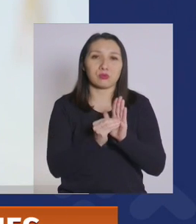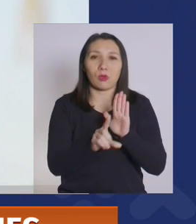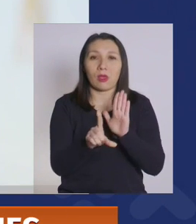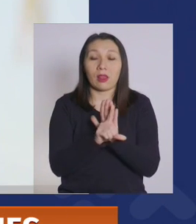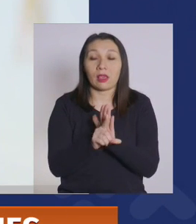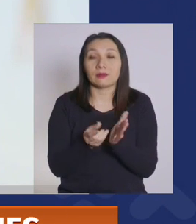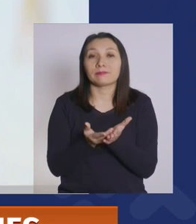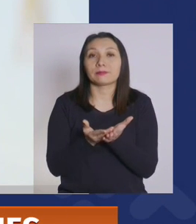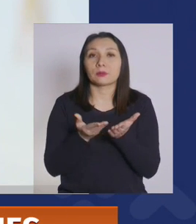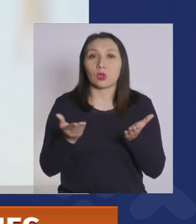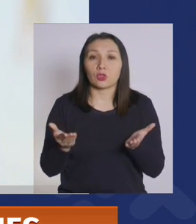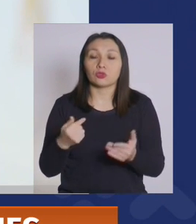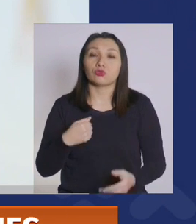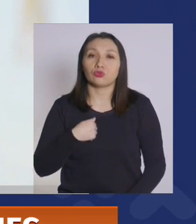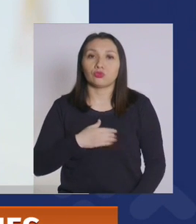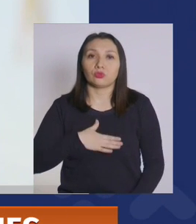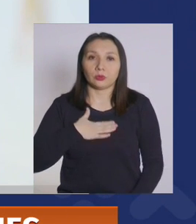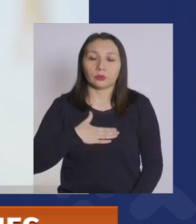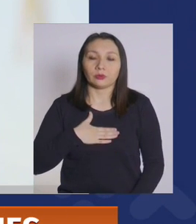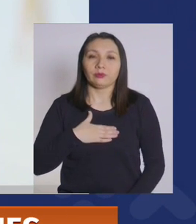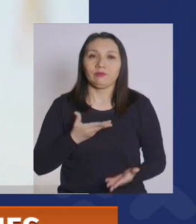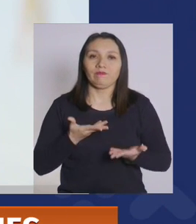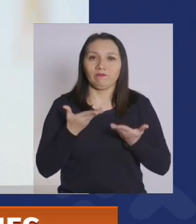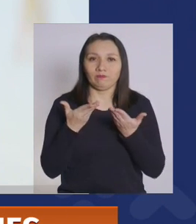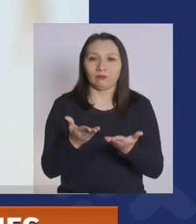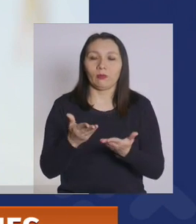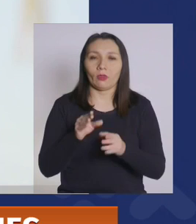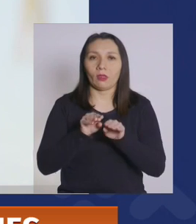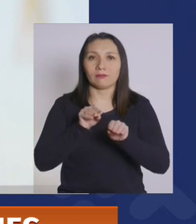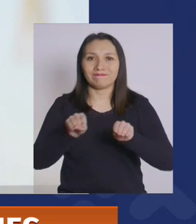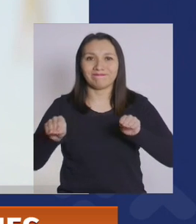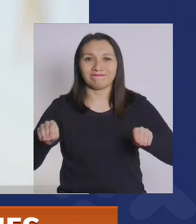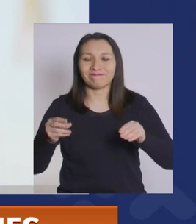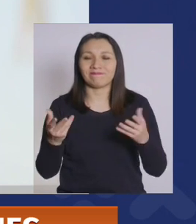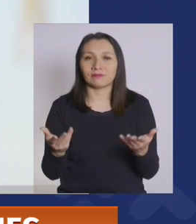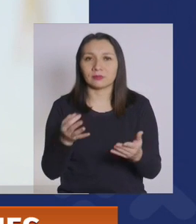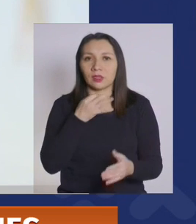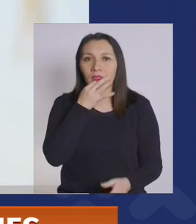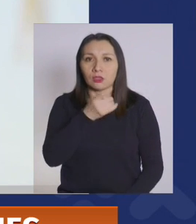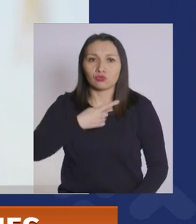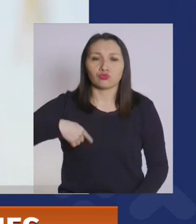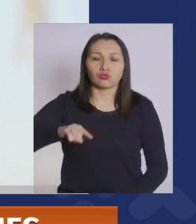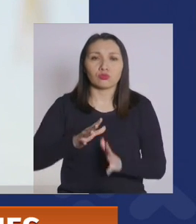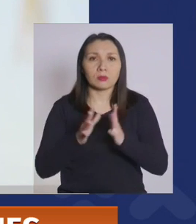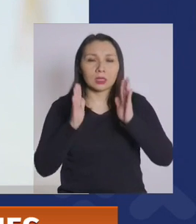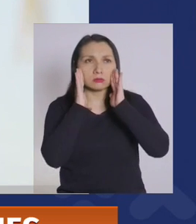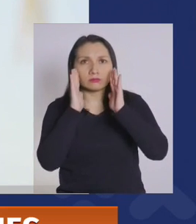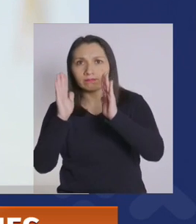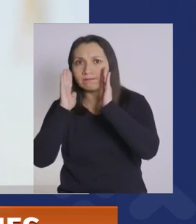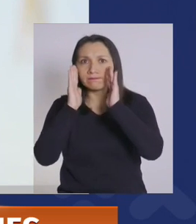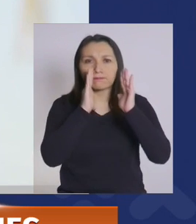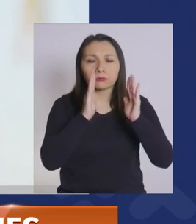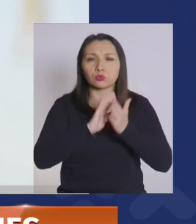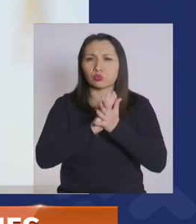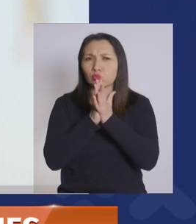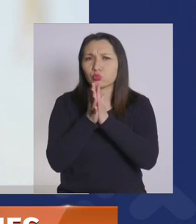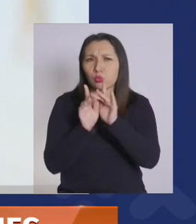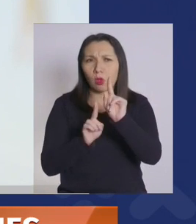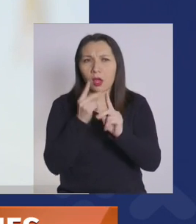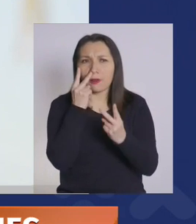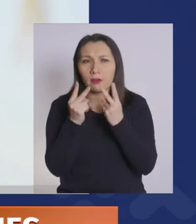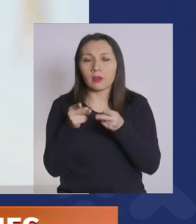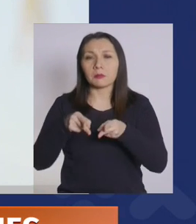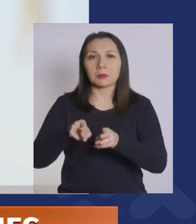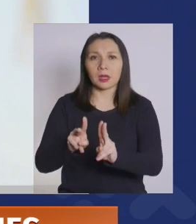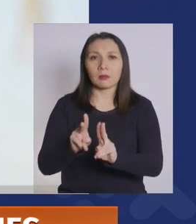eso quiero yo hacer un llamado a que estemos más alerta, más atentos en todo aquello que nos va